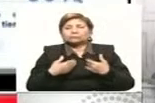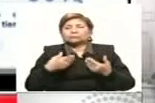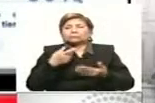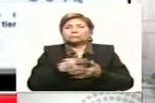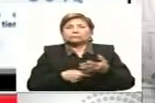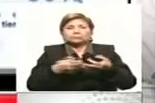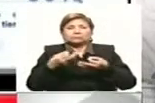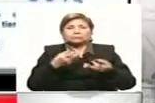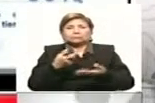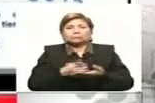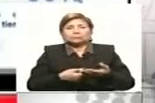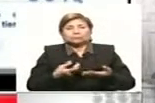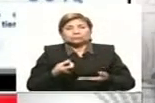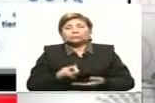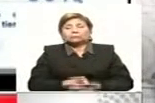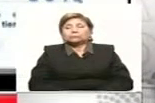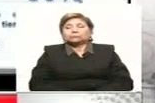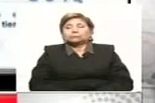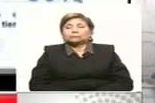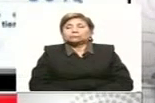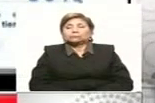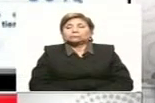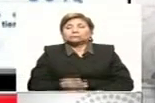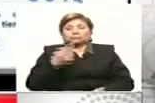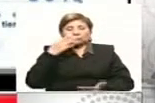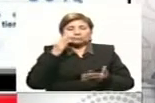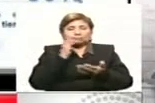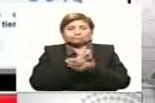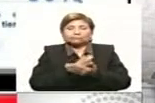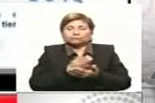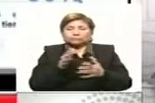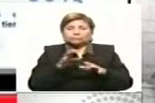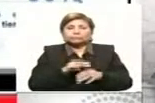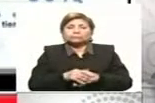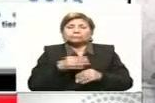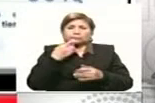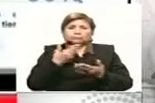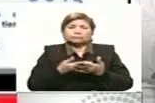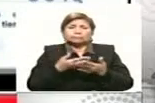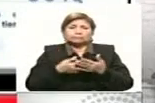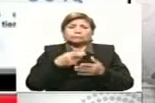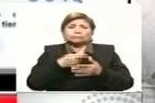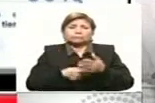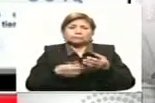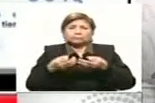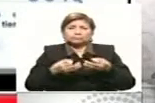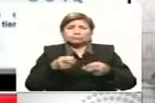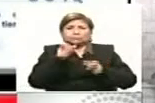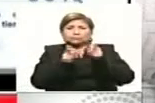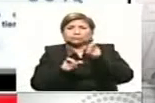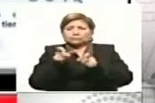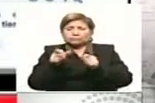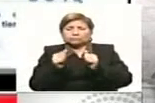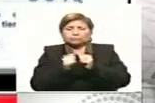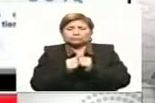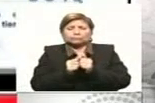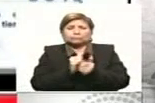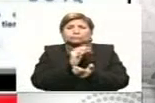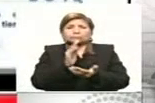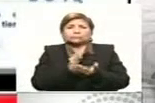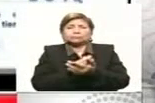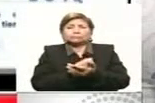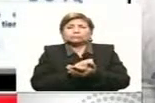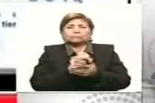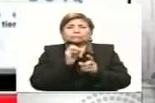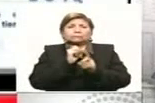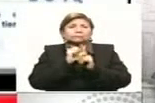recursos presupuestarios para poder frenar esto, ¿no? Después está el personaje de personas detectadas con problemas psicosociales